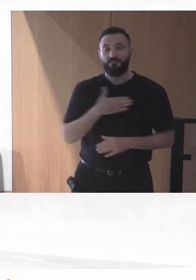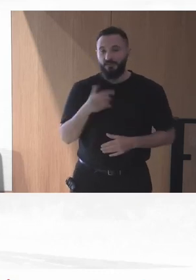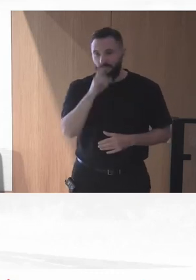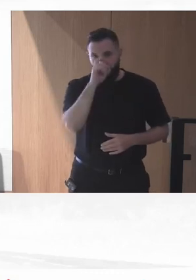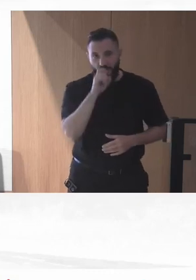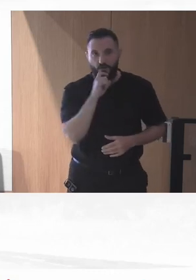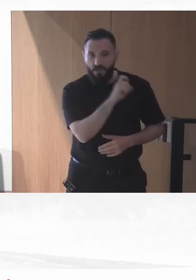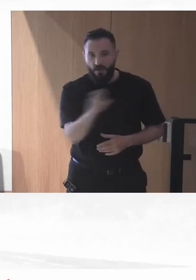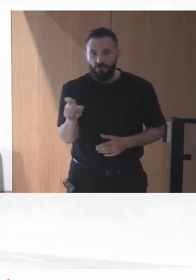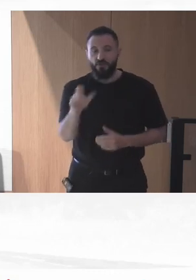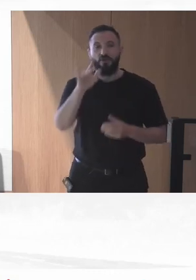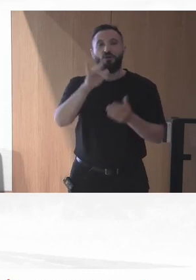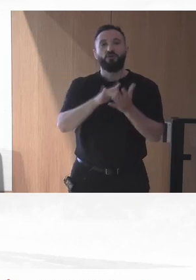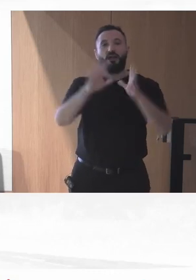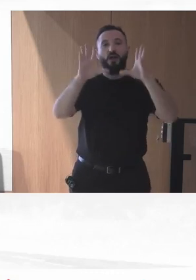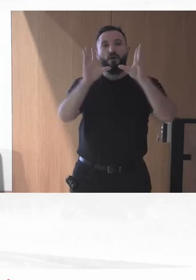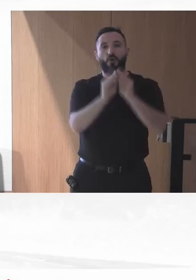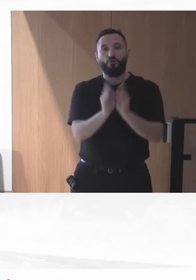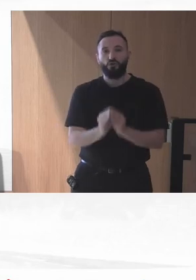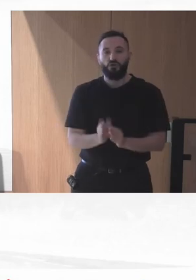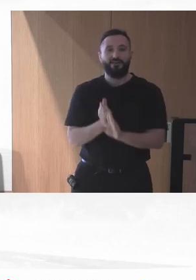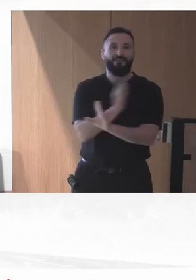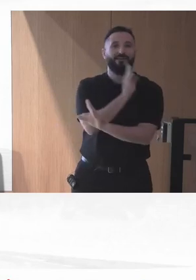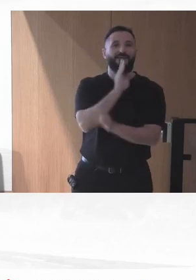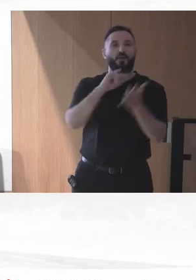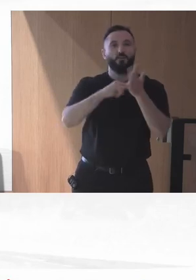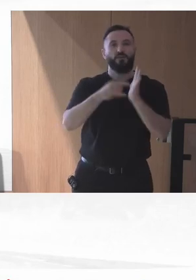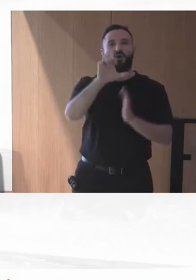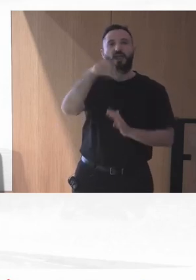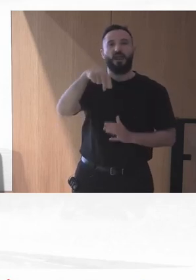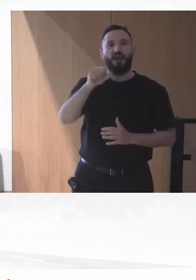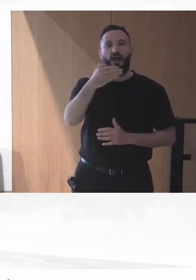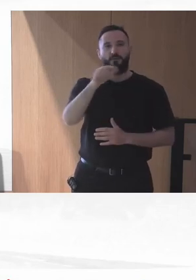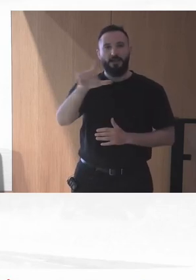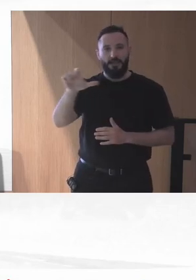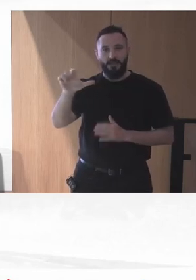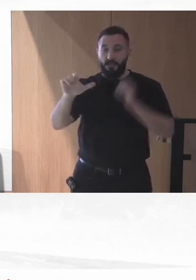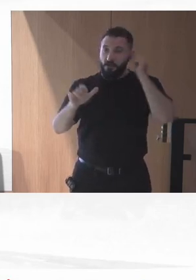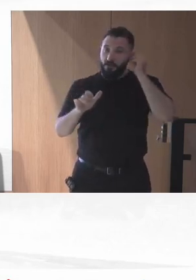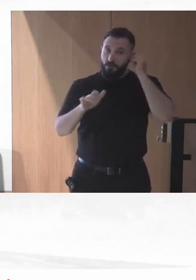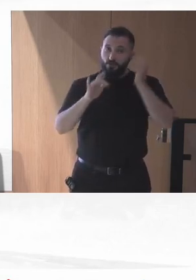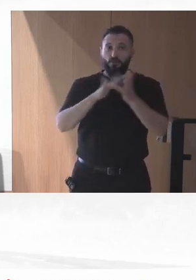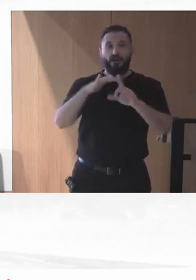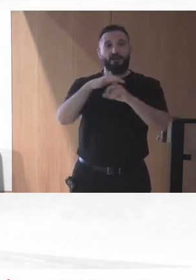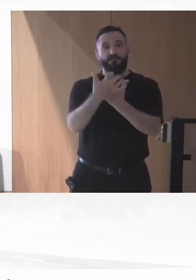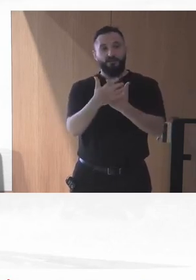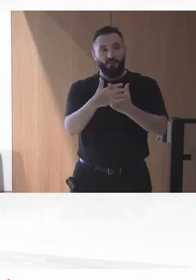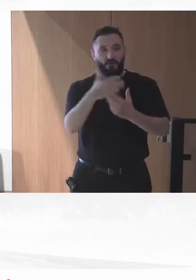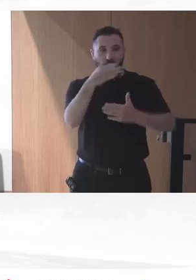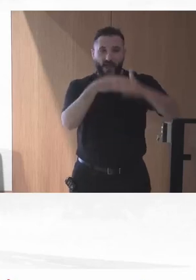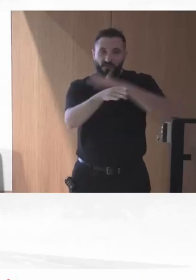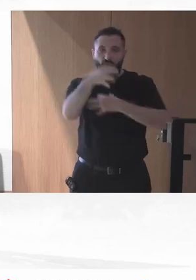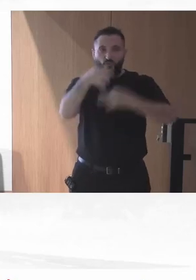hablar sobre las conclusiones que hemos tenido en el proyecto Enable. Hemos hecho una investigación sobre la situación del acceso a la